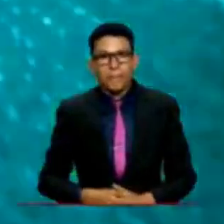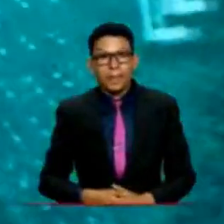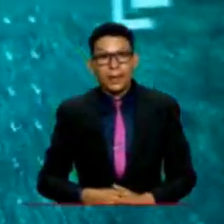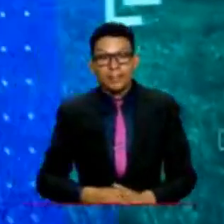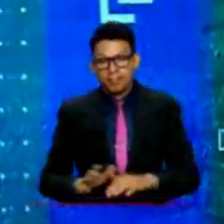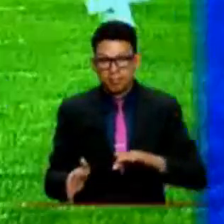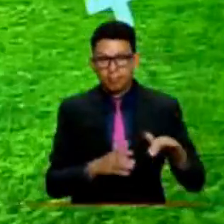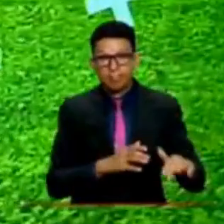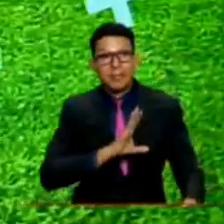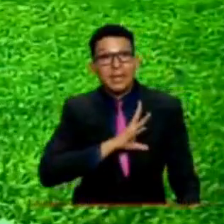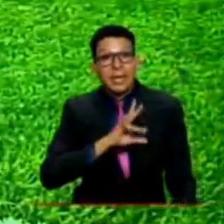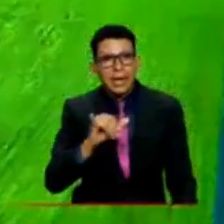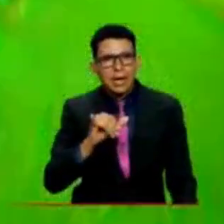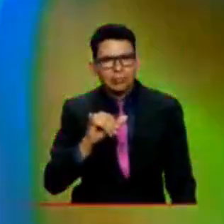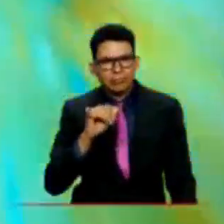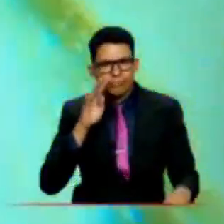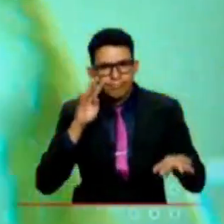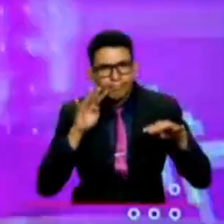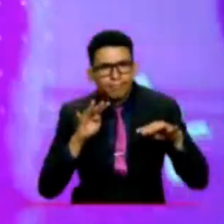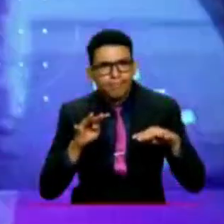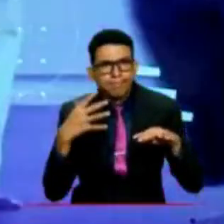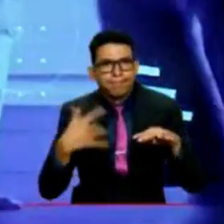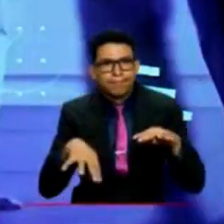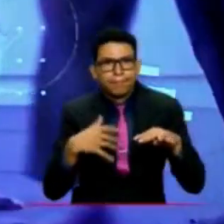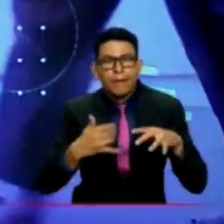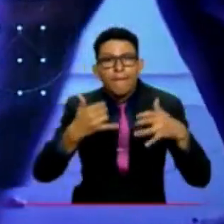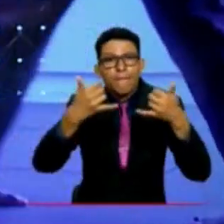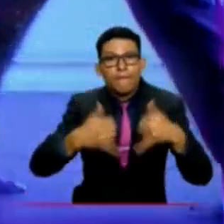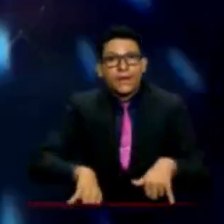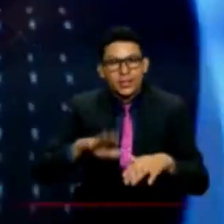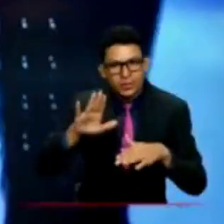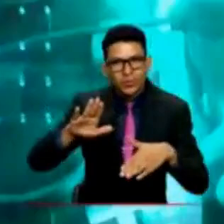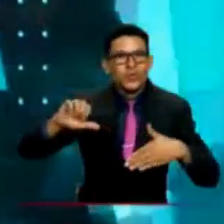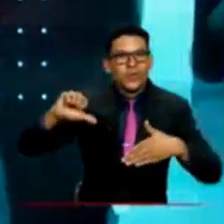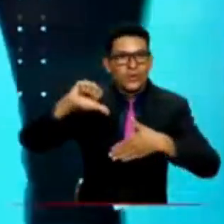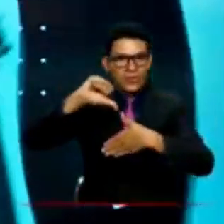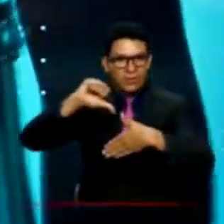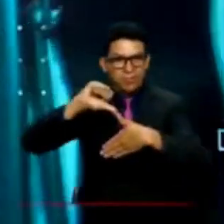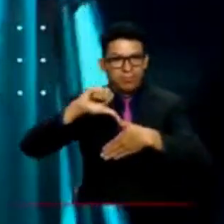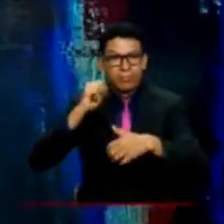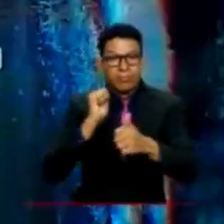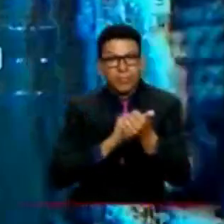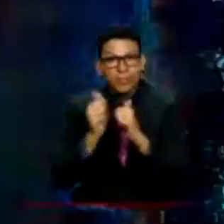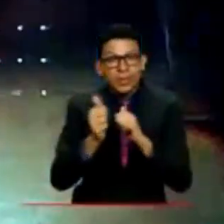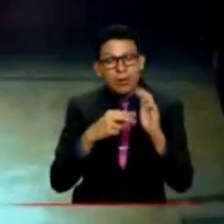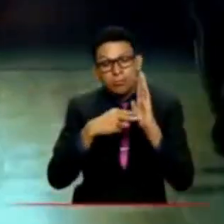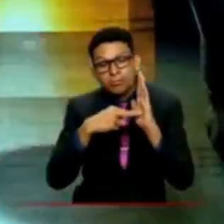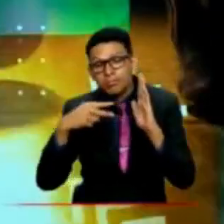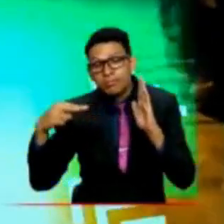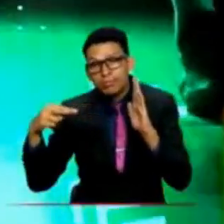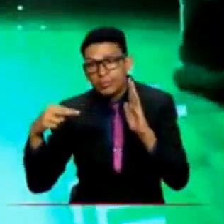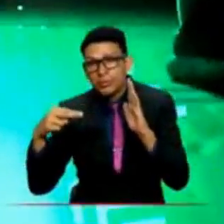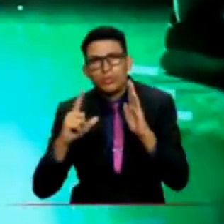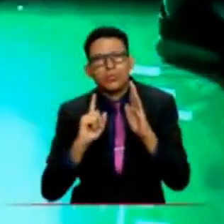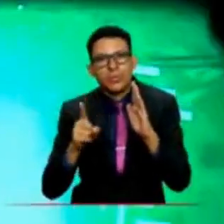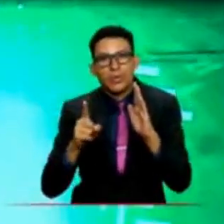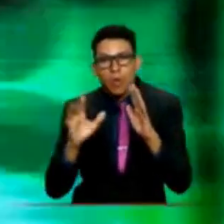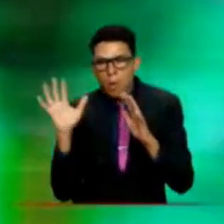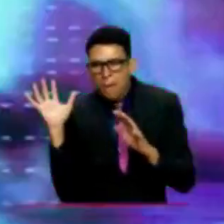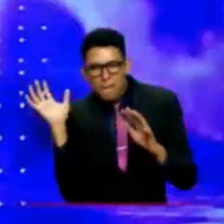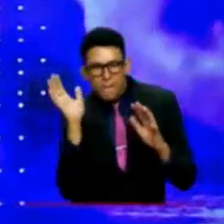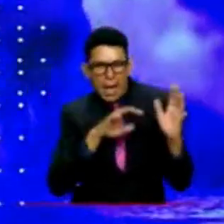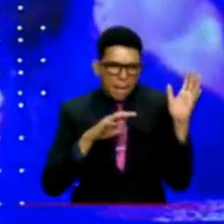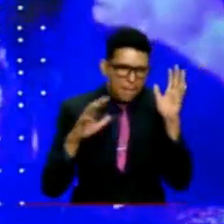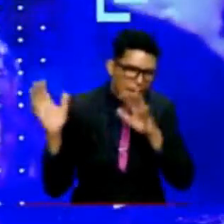Cali fue testigo del emocionante cierre del Campeonato Sudamericano Absoluto de Deportes Acuáticos, donde el polo